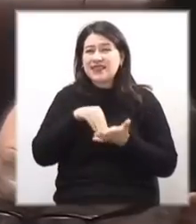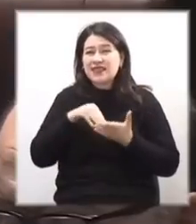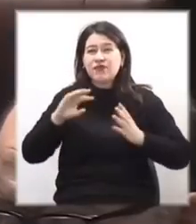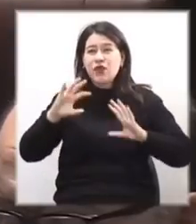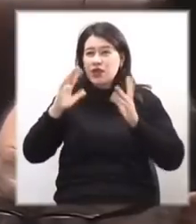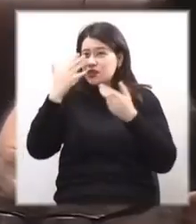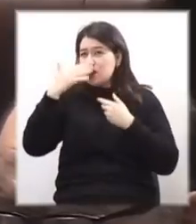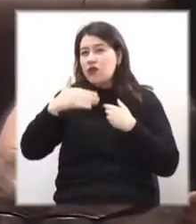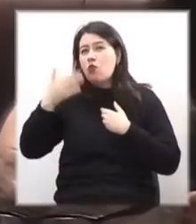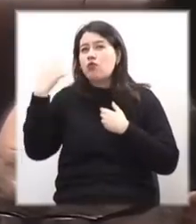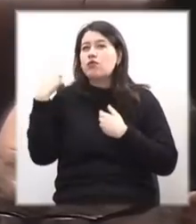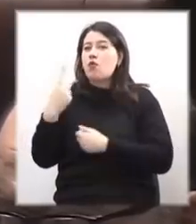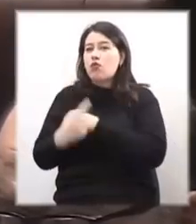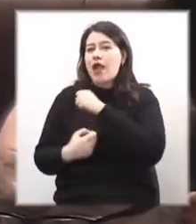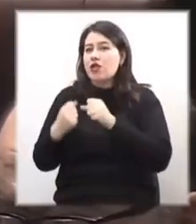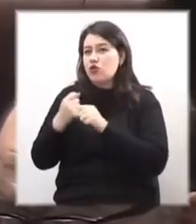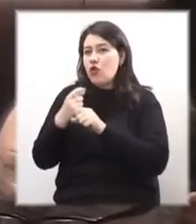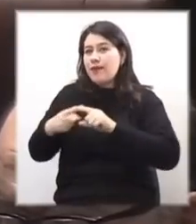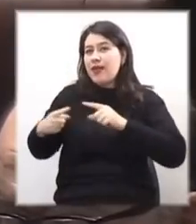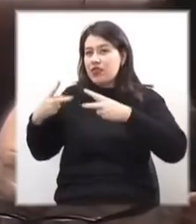campeado en el último año y medio.